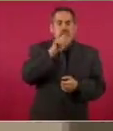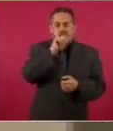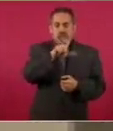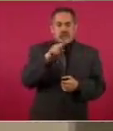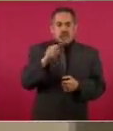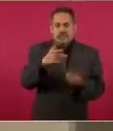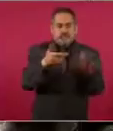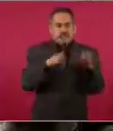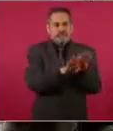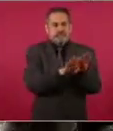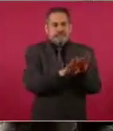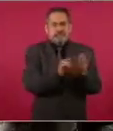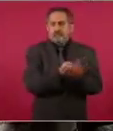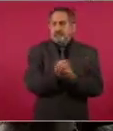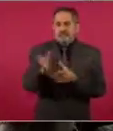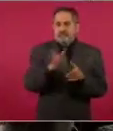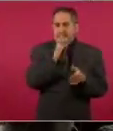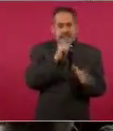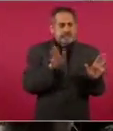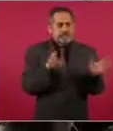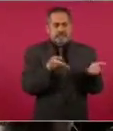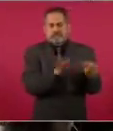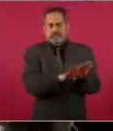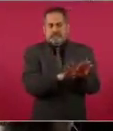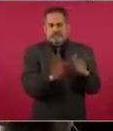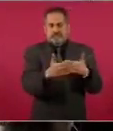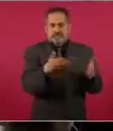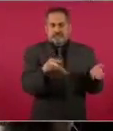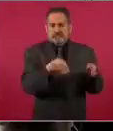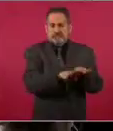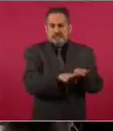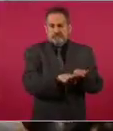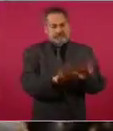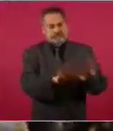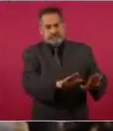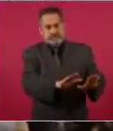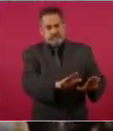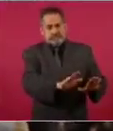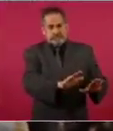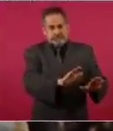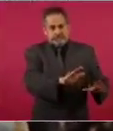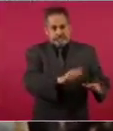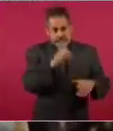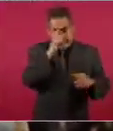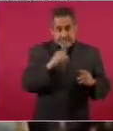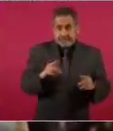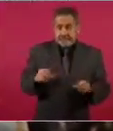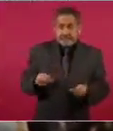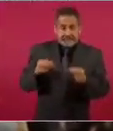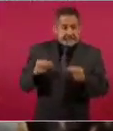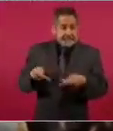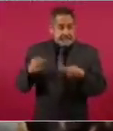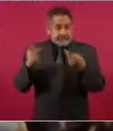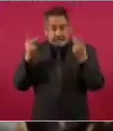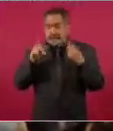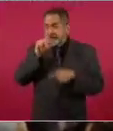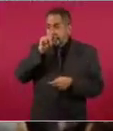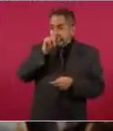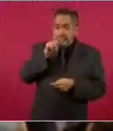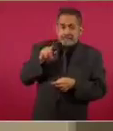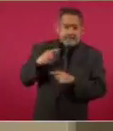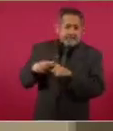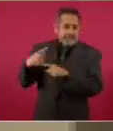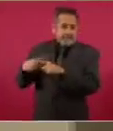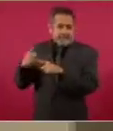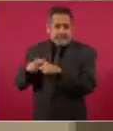Nuevo León, lo cual implica que para movilizar y comercializar productos avícolas